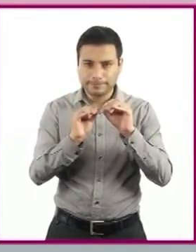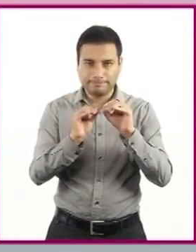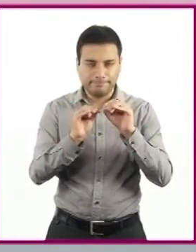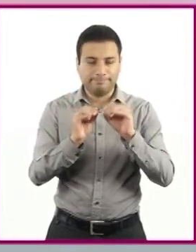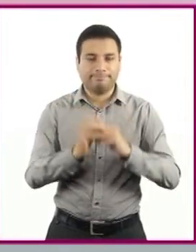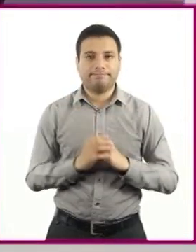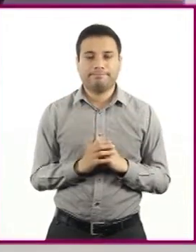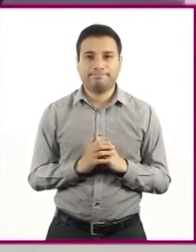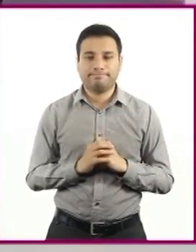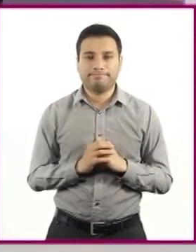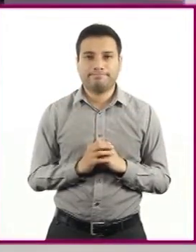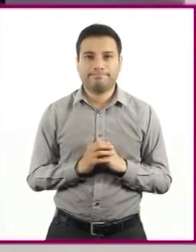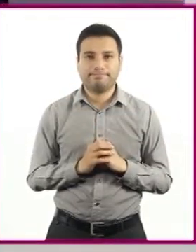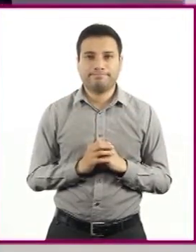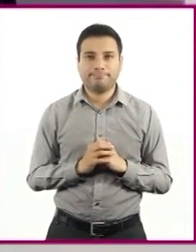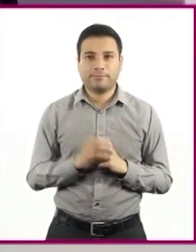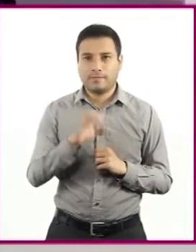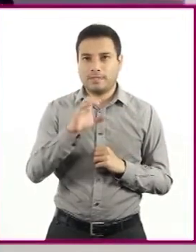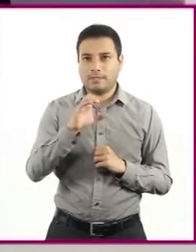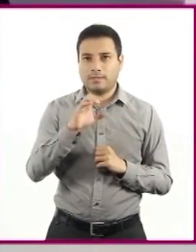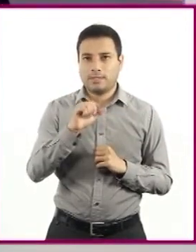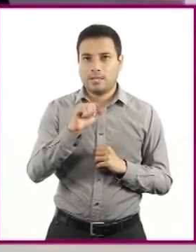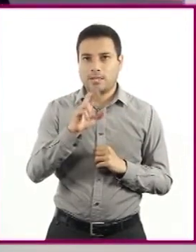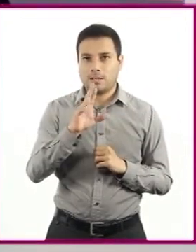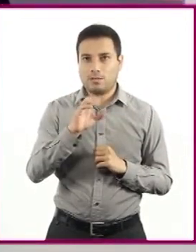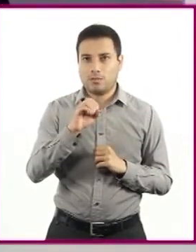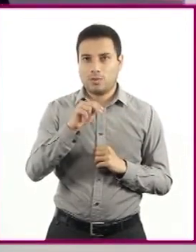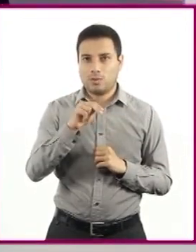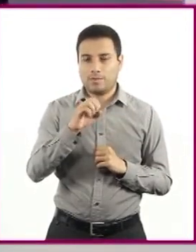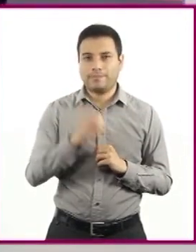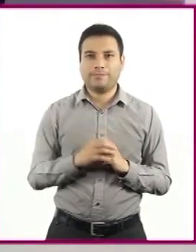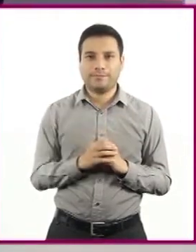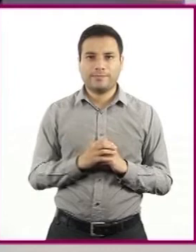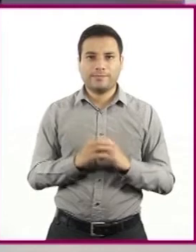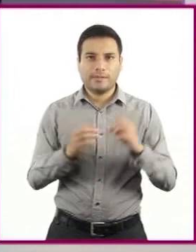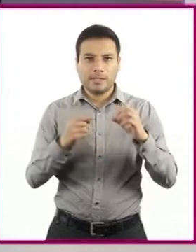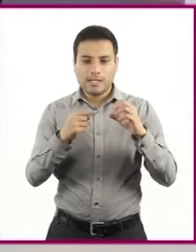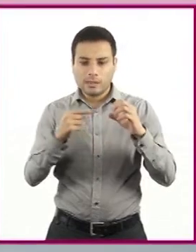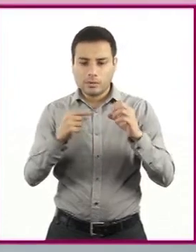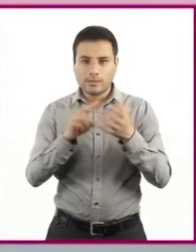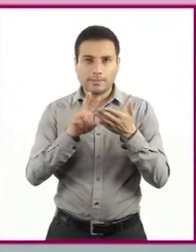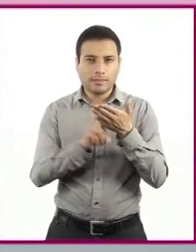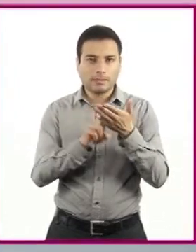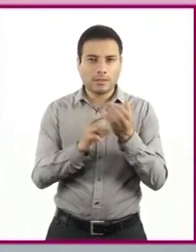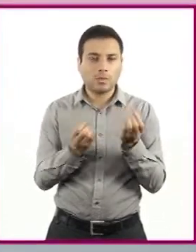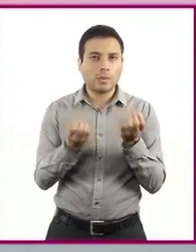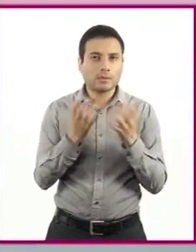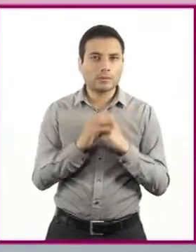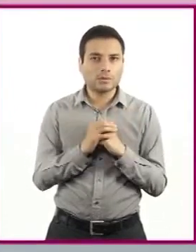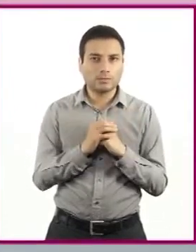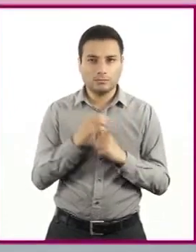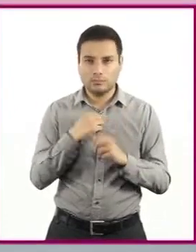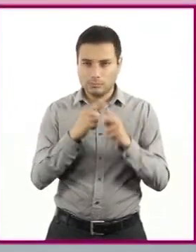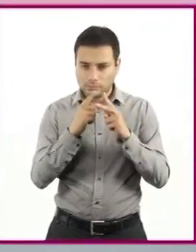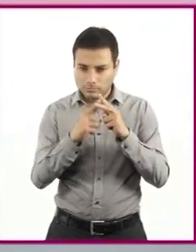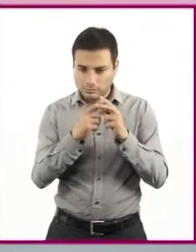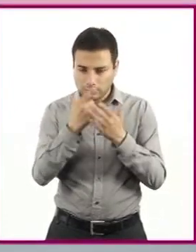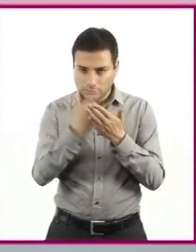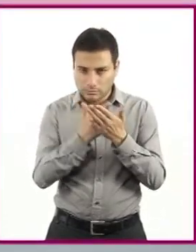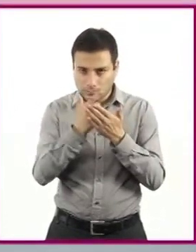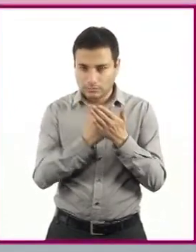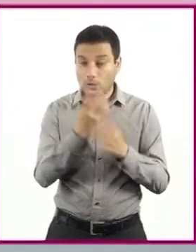representarlos. Carbono. ¿Cuántos electrones de valencia tiene? Si contamos, vamos a saber que son